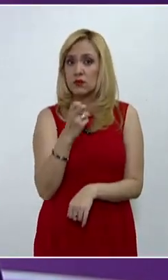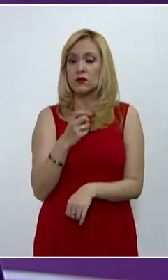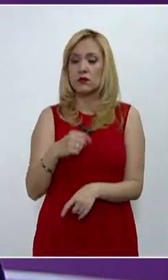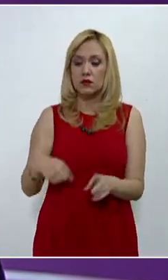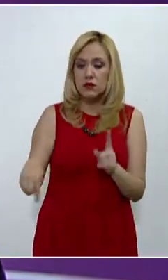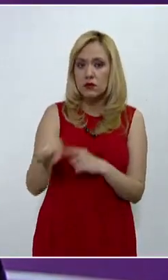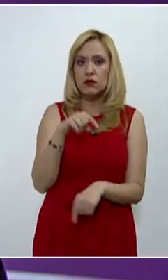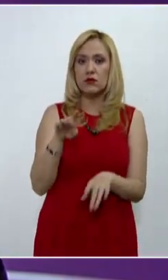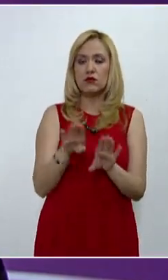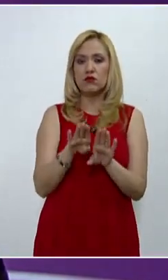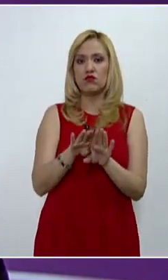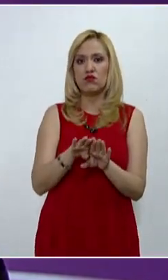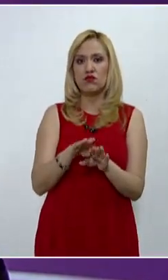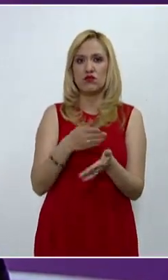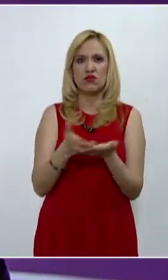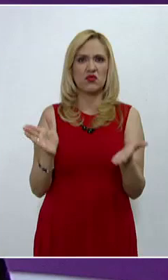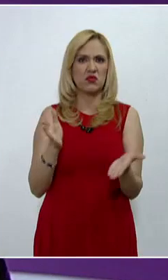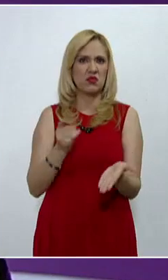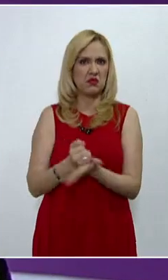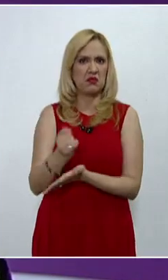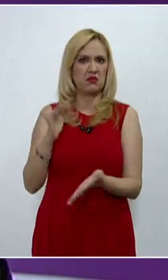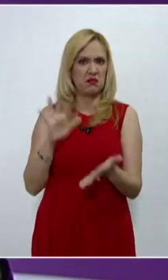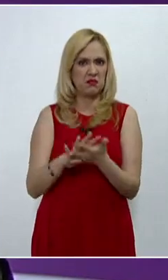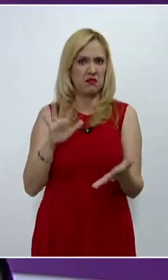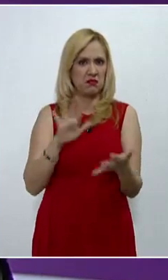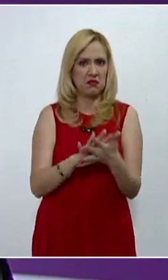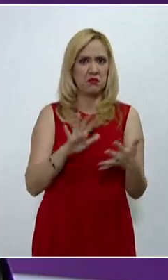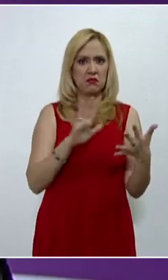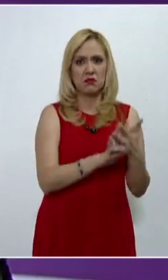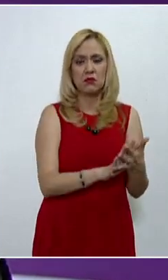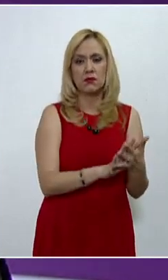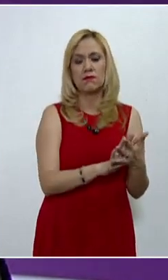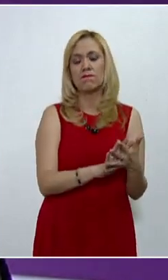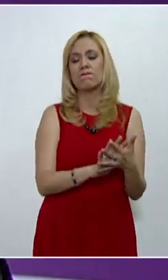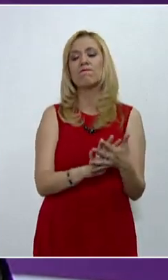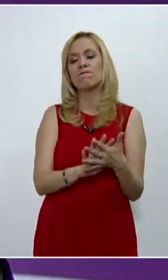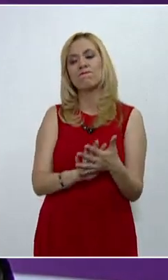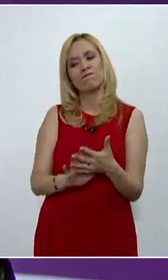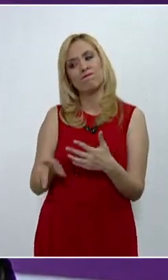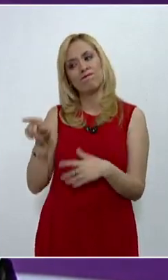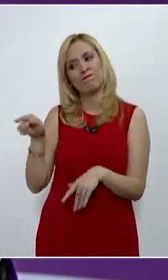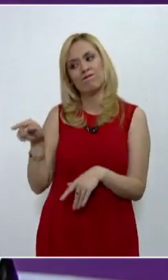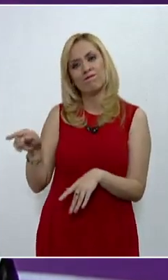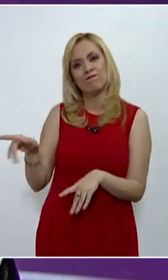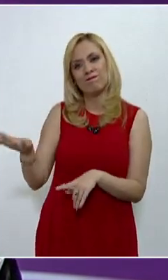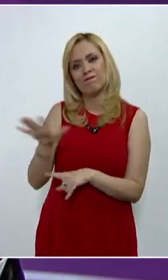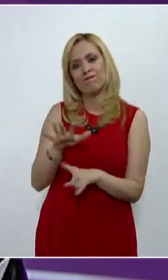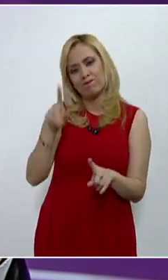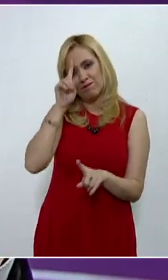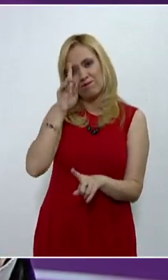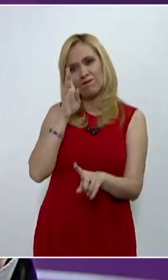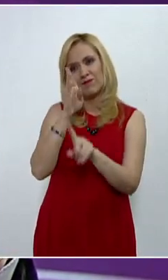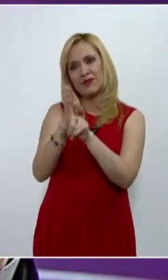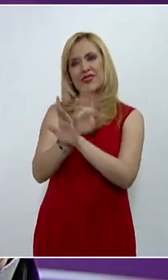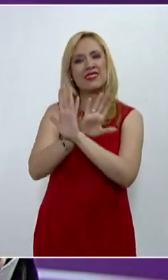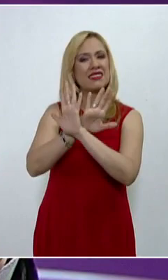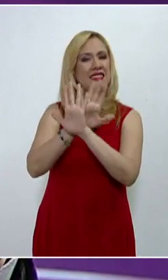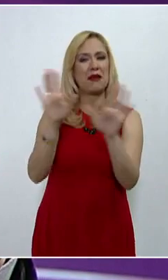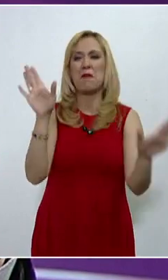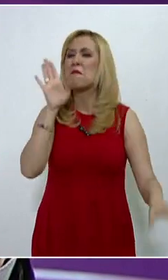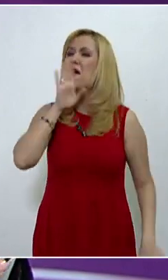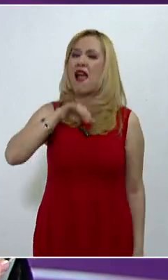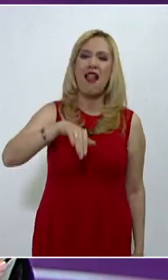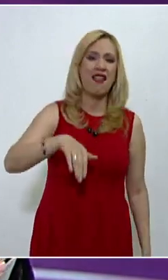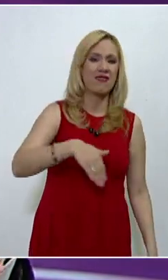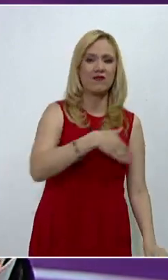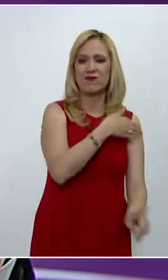medida cautelar que se está imponiendo, en realidad está dirigida a un objetivo incorrecto, ¿no? O